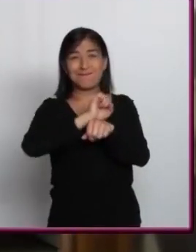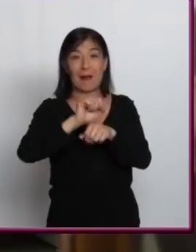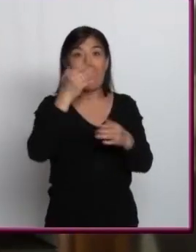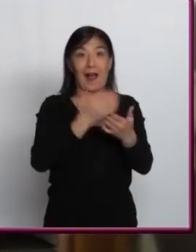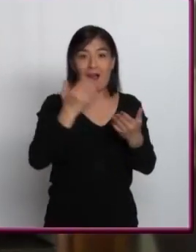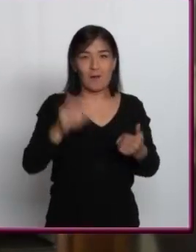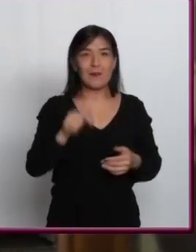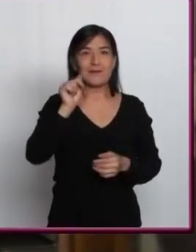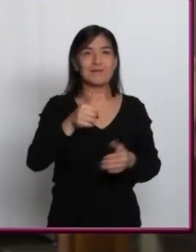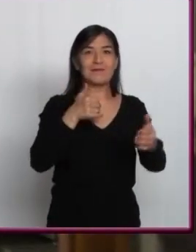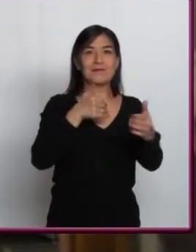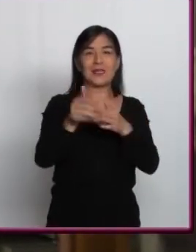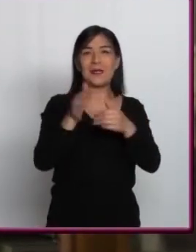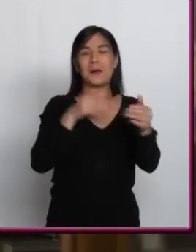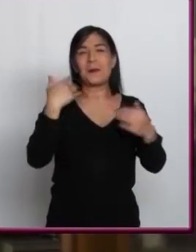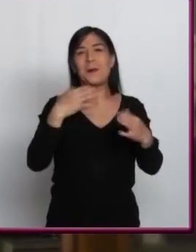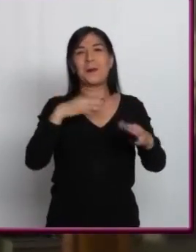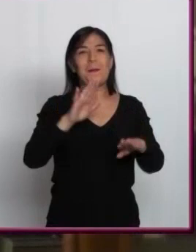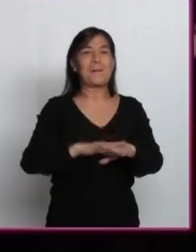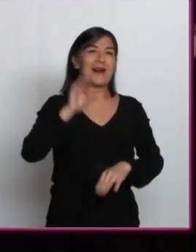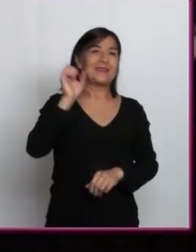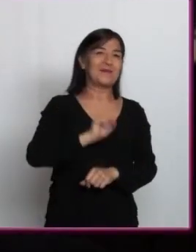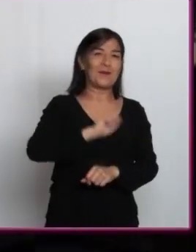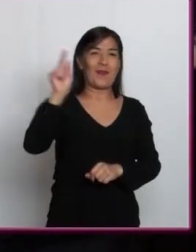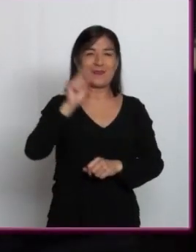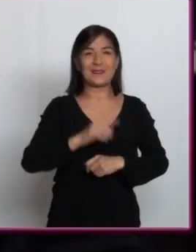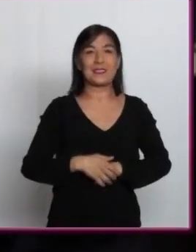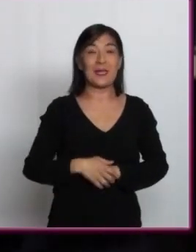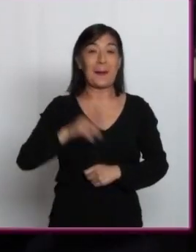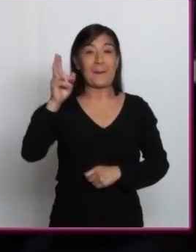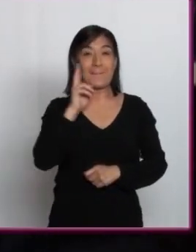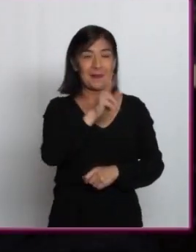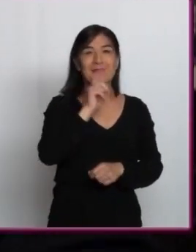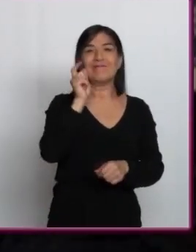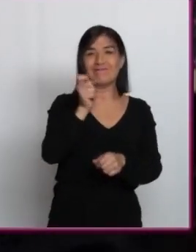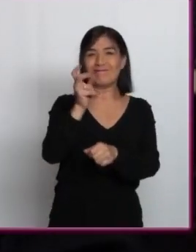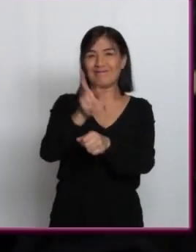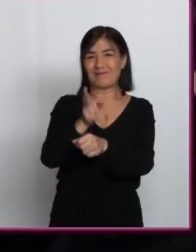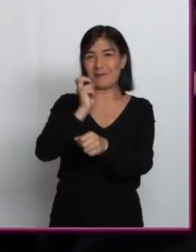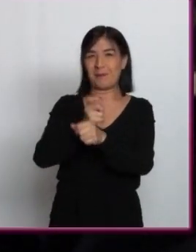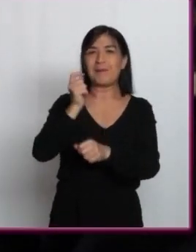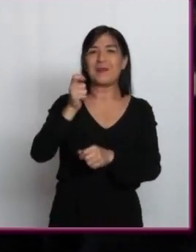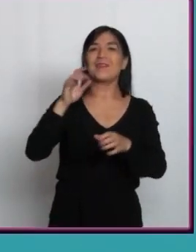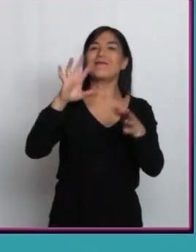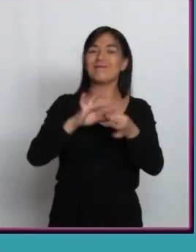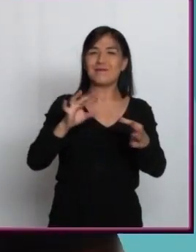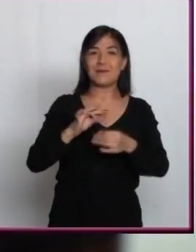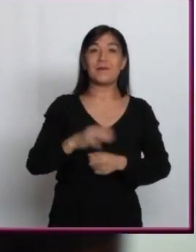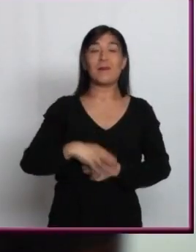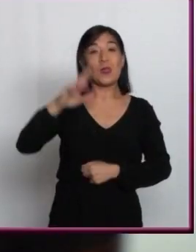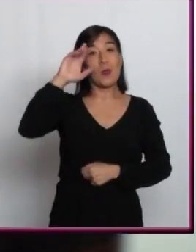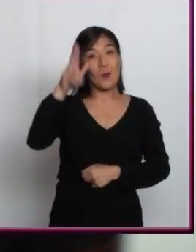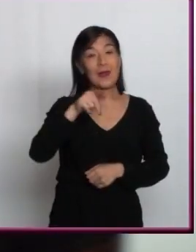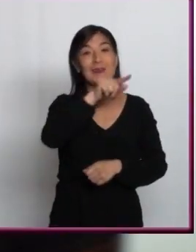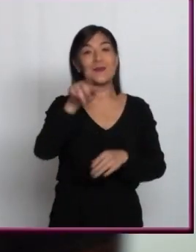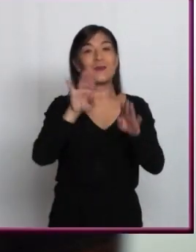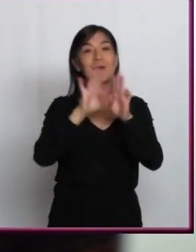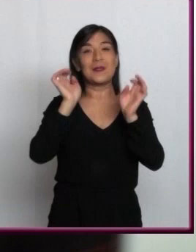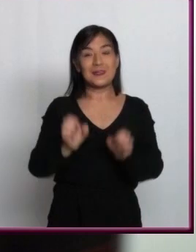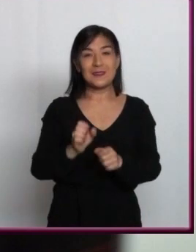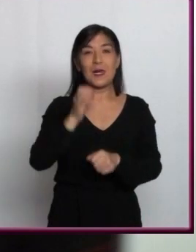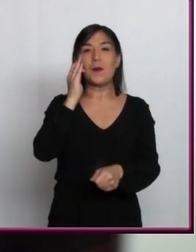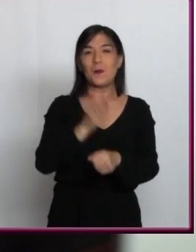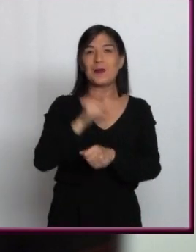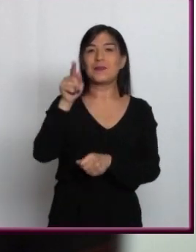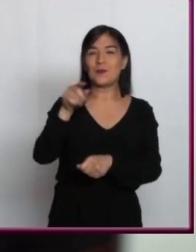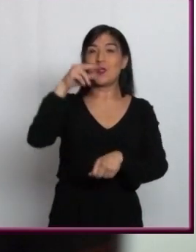hasta estos aparatos ultra avanzados. Vamos con nuestro primer invitado que nos contará más. Hola, ¿cómo están? Estamos con